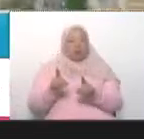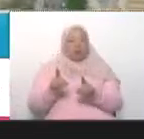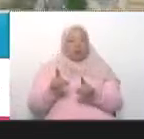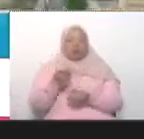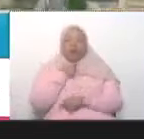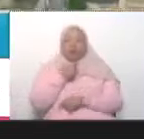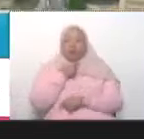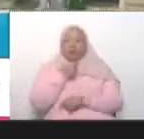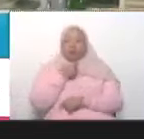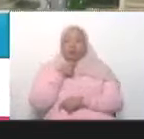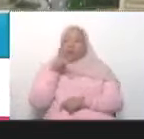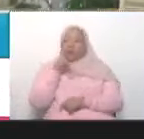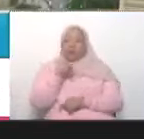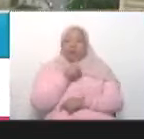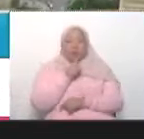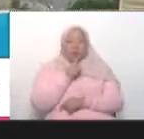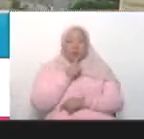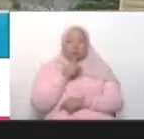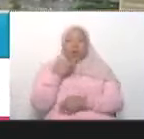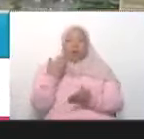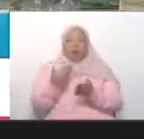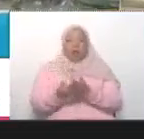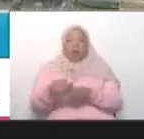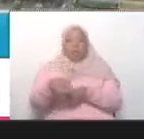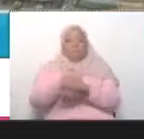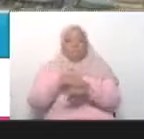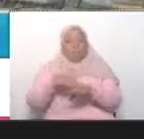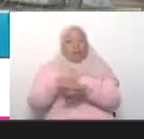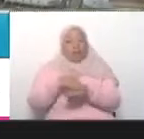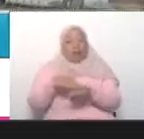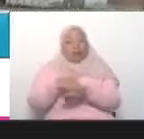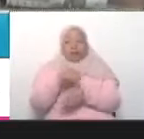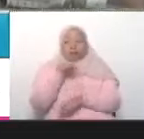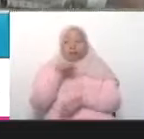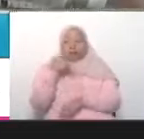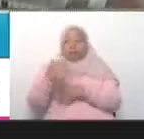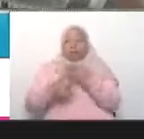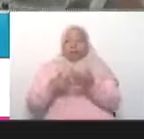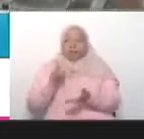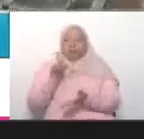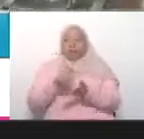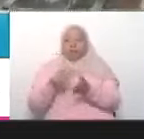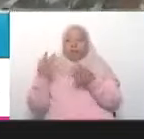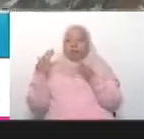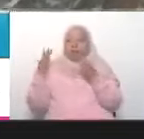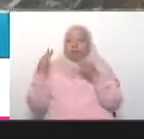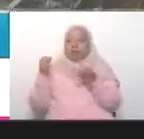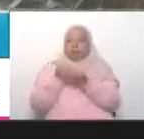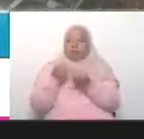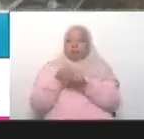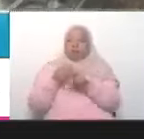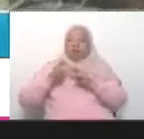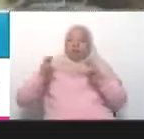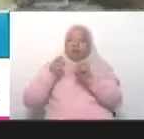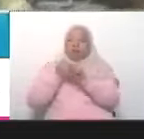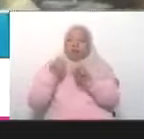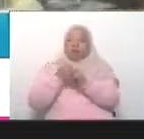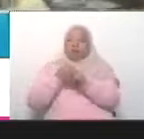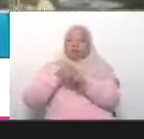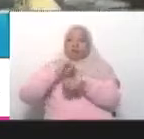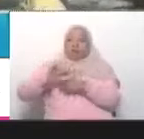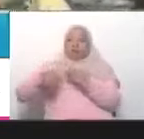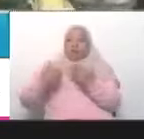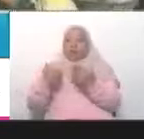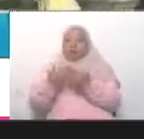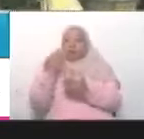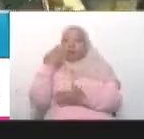a él no le gusta mucho que lo nombremos, pero yo debo agradecer al ministro Jorge Márquez porque se apersonó Un aplauso en este al tema. ministro Jorge